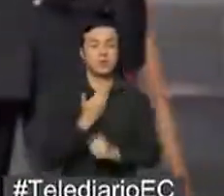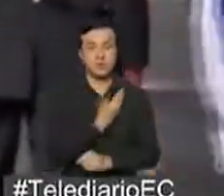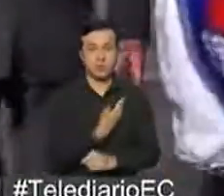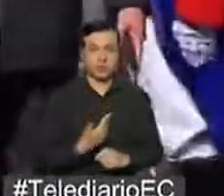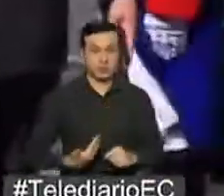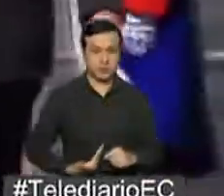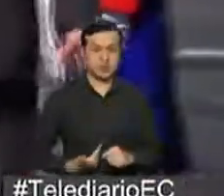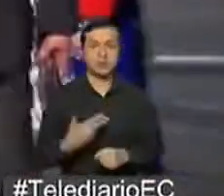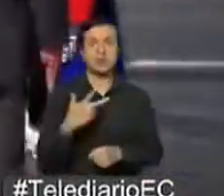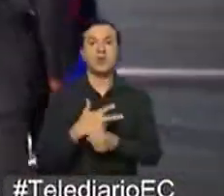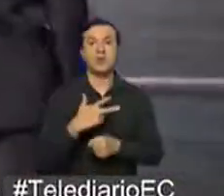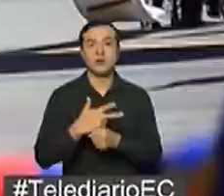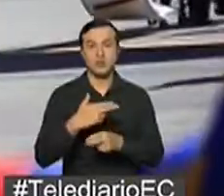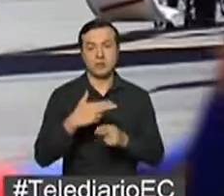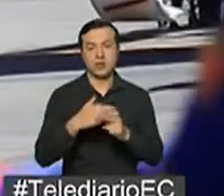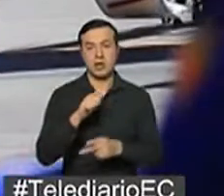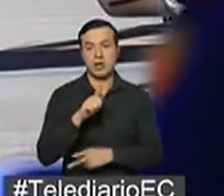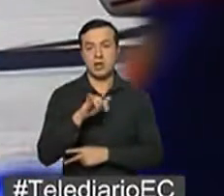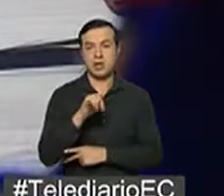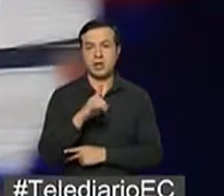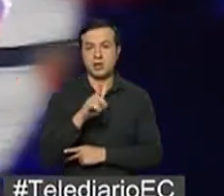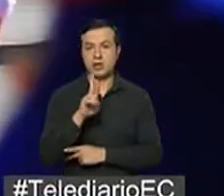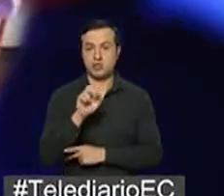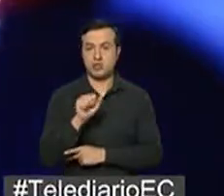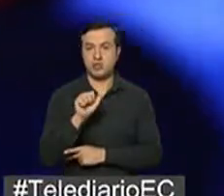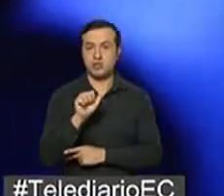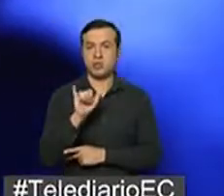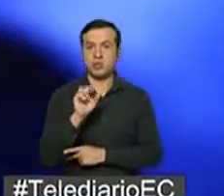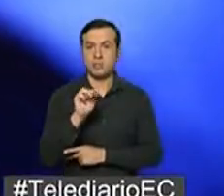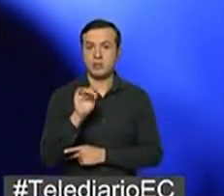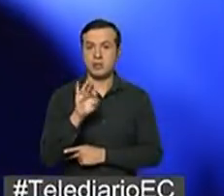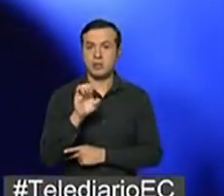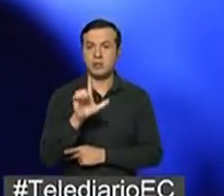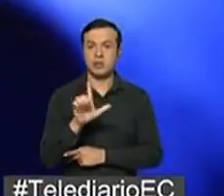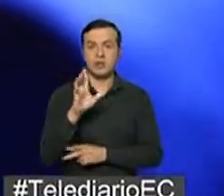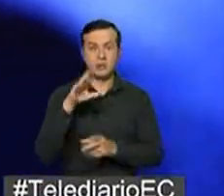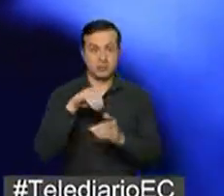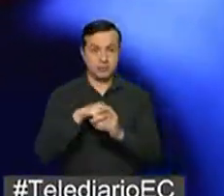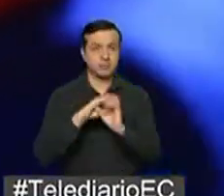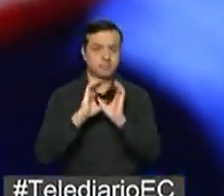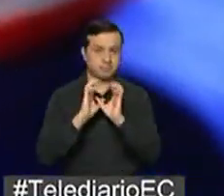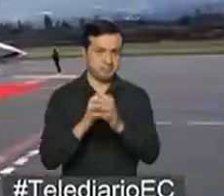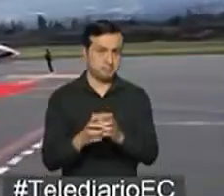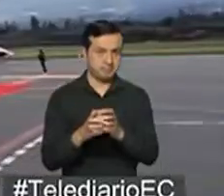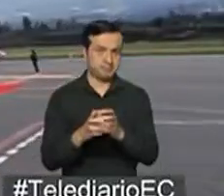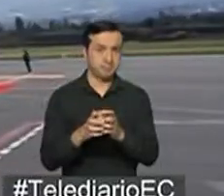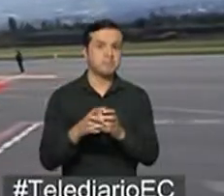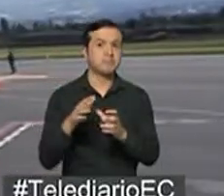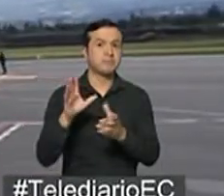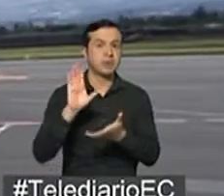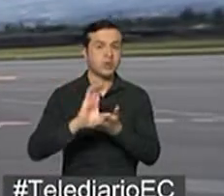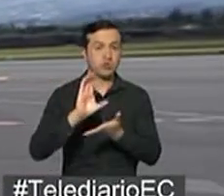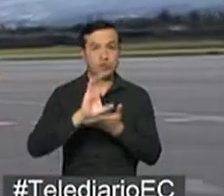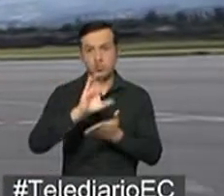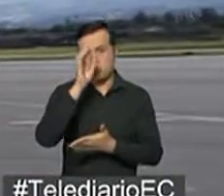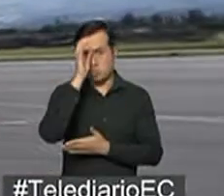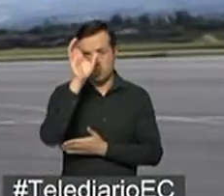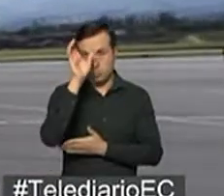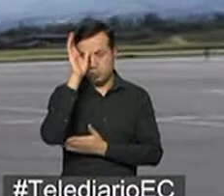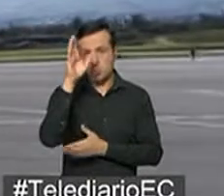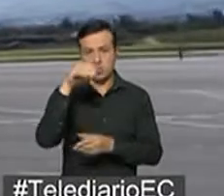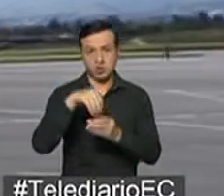de guatemala alejandro giammattei la ceremonia se desarrollará en la gran sala efraín recinos del centro cultural miguel ángel asturias